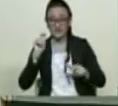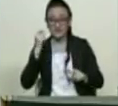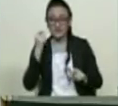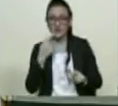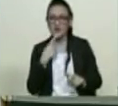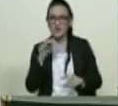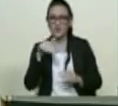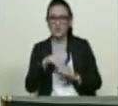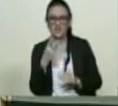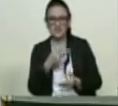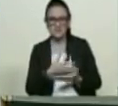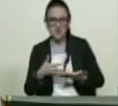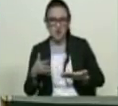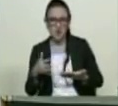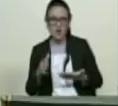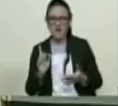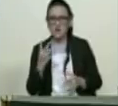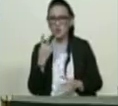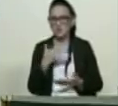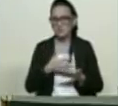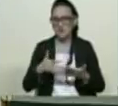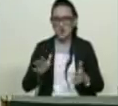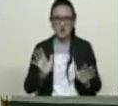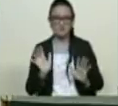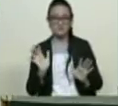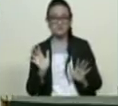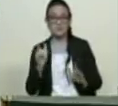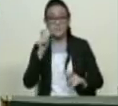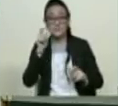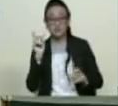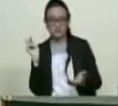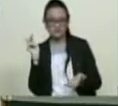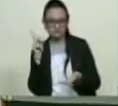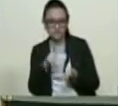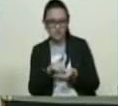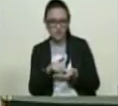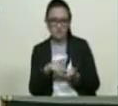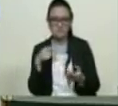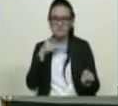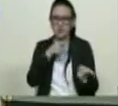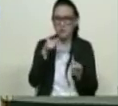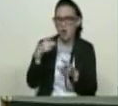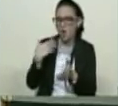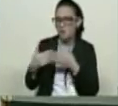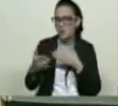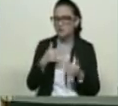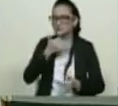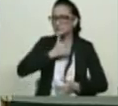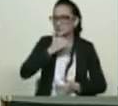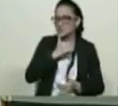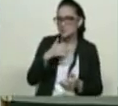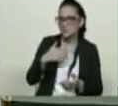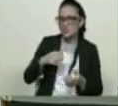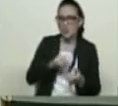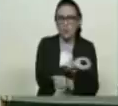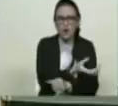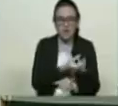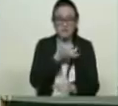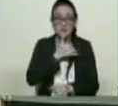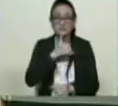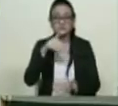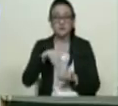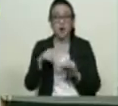no, que va a votar 3 millones, no pasan de 4. Y la gente salió enfrentando balas, fuego, barricadas, guarimbas, y